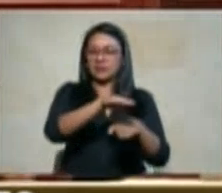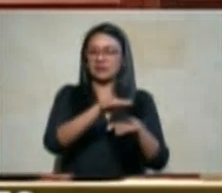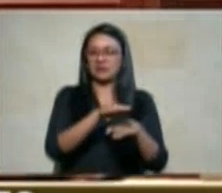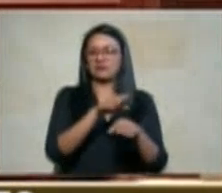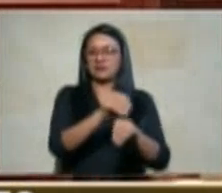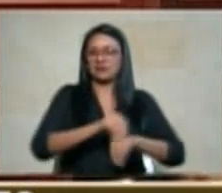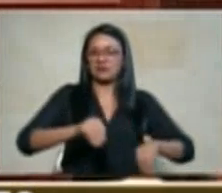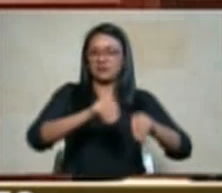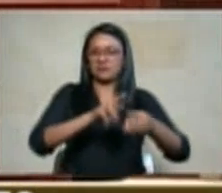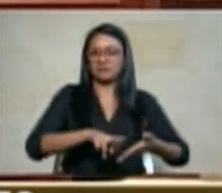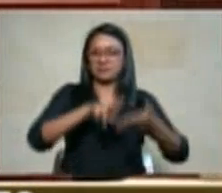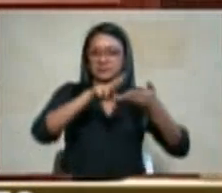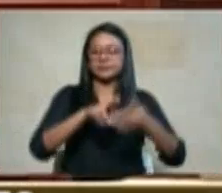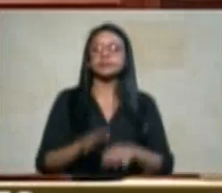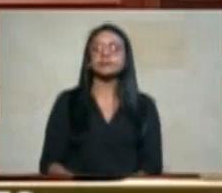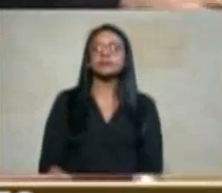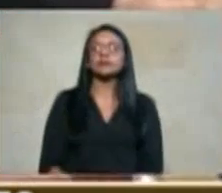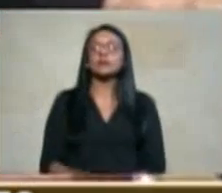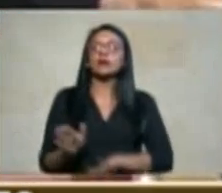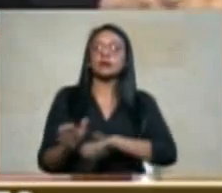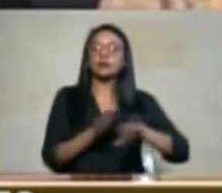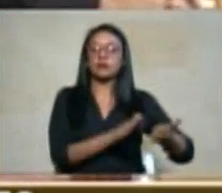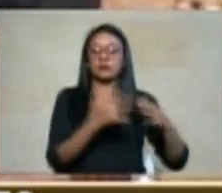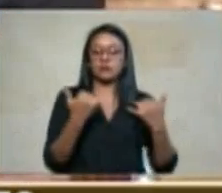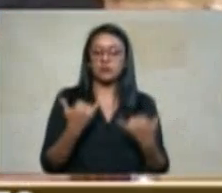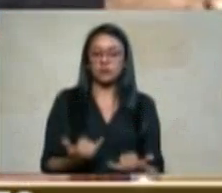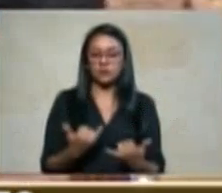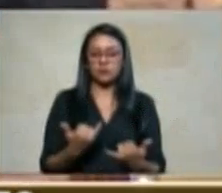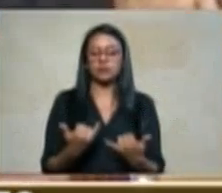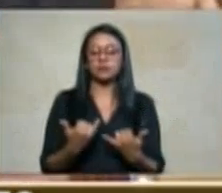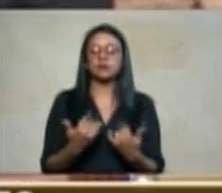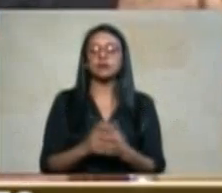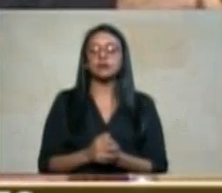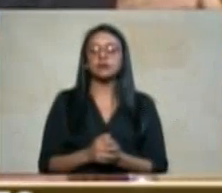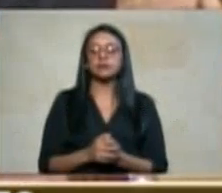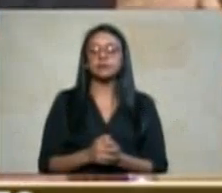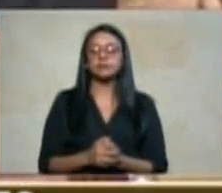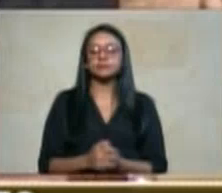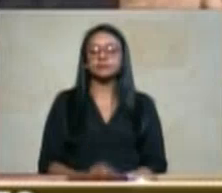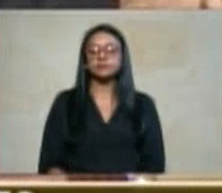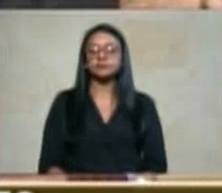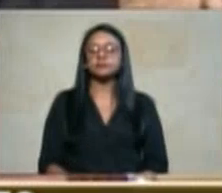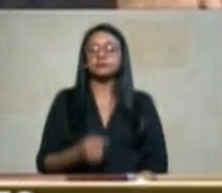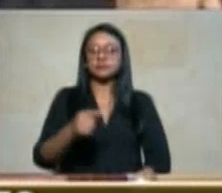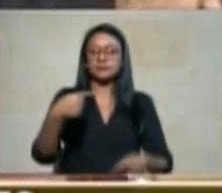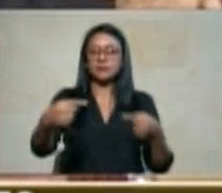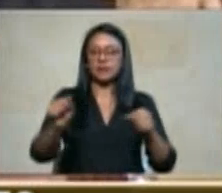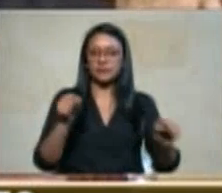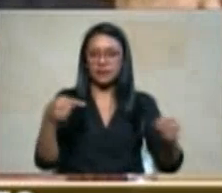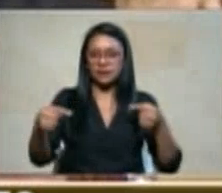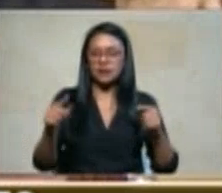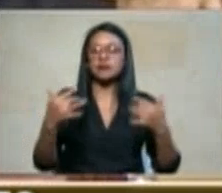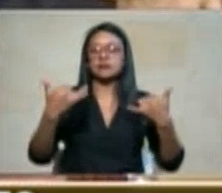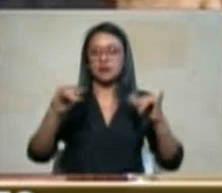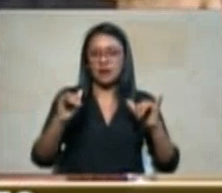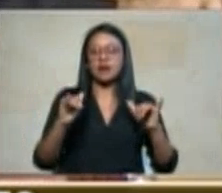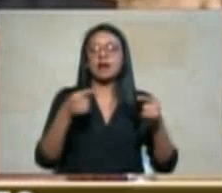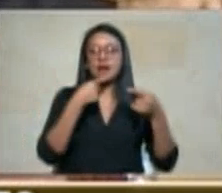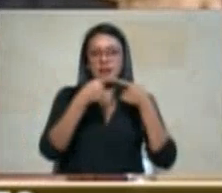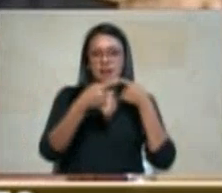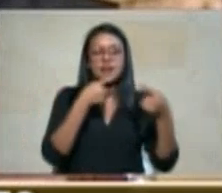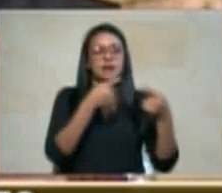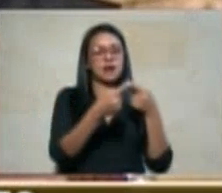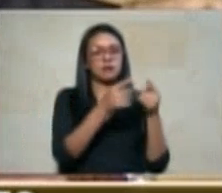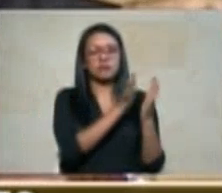Tierras. Vamos entonces con la siguiente etapa del debate. Ya hablaron